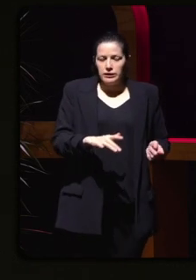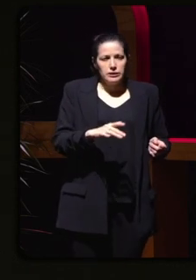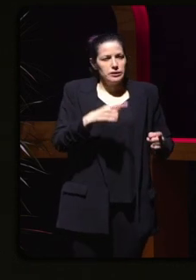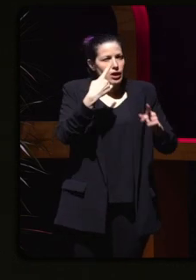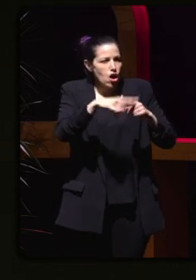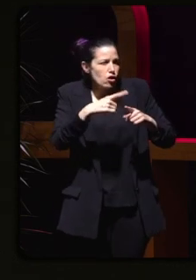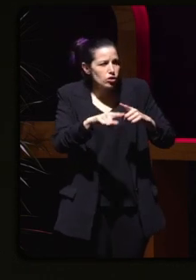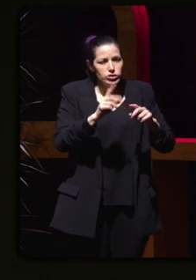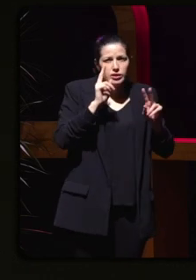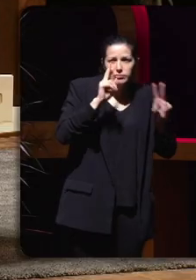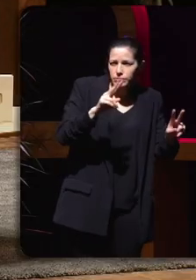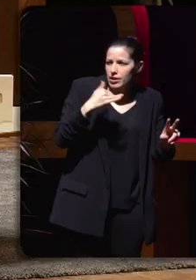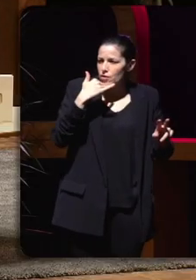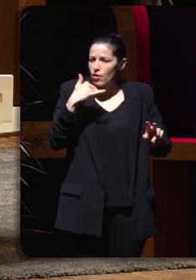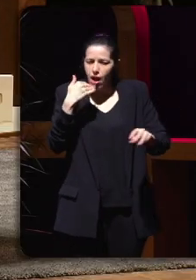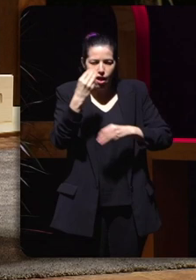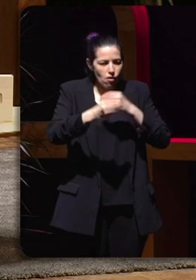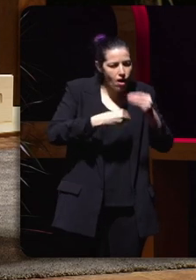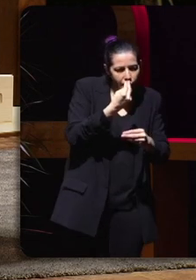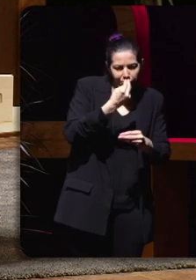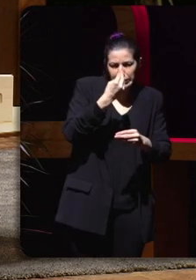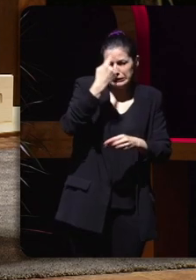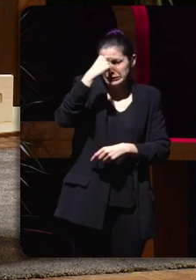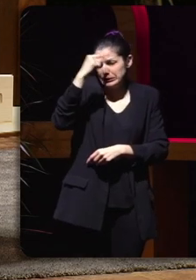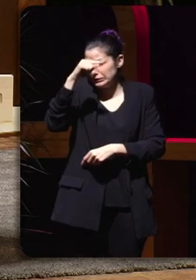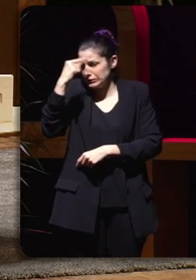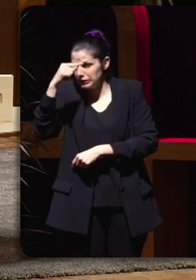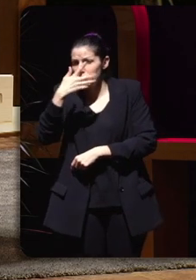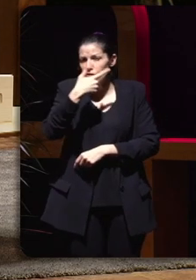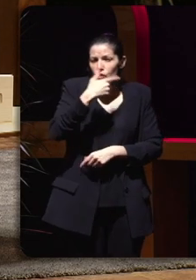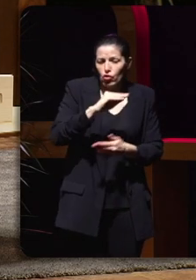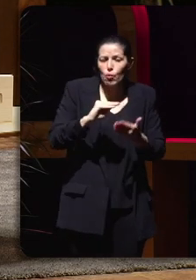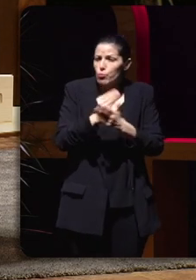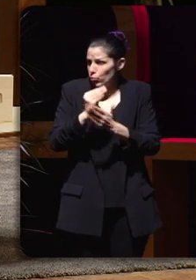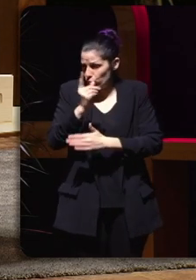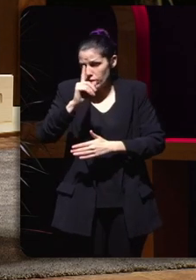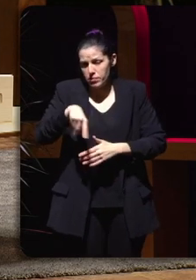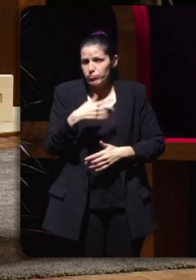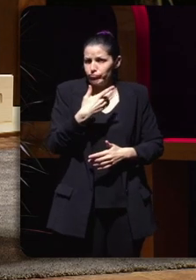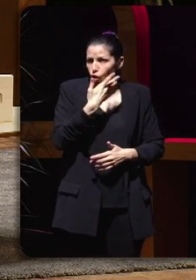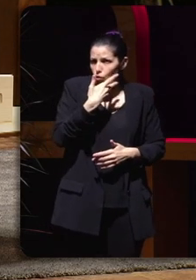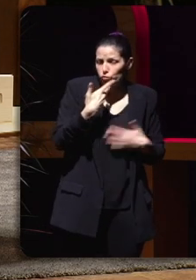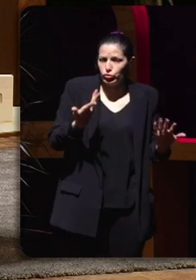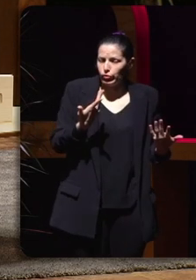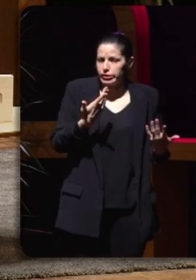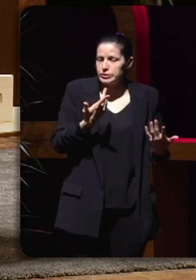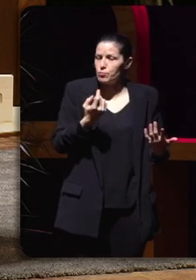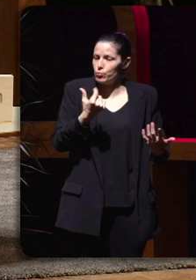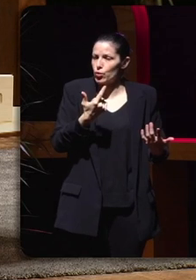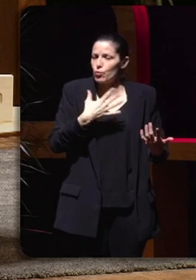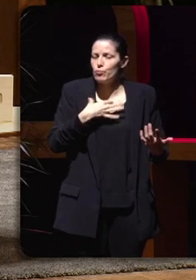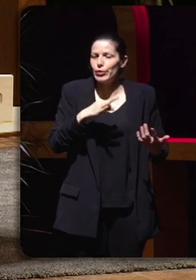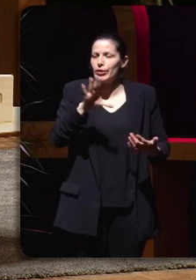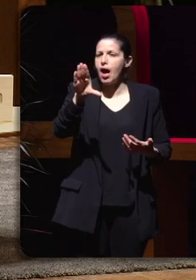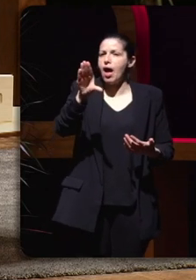veo y Cómo y cómo se y Cómo se producen hablaba eso de que yo creo que